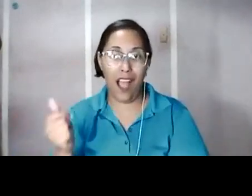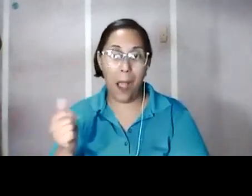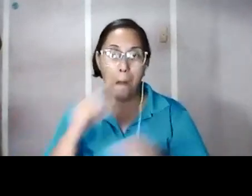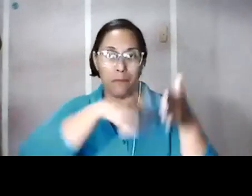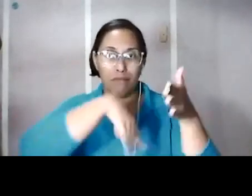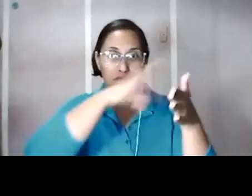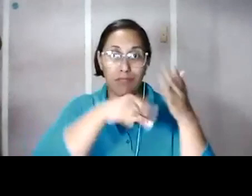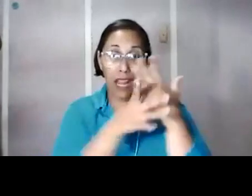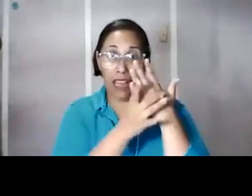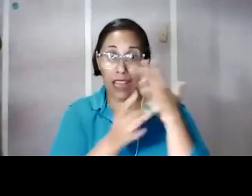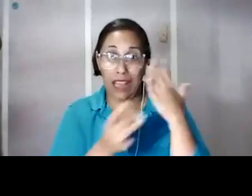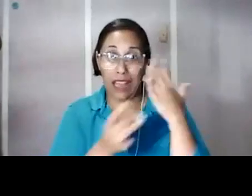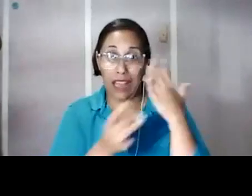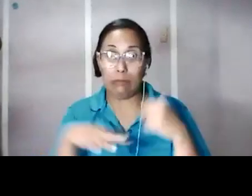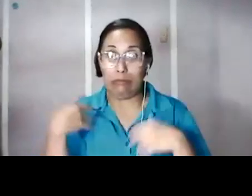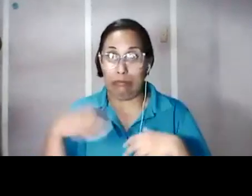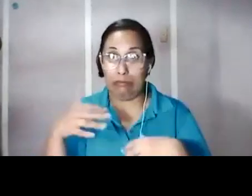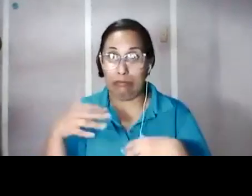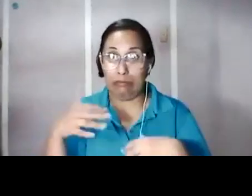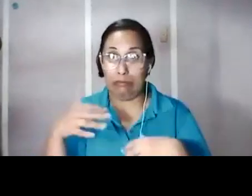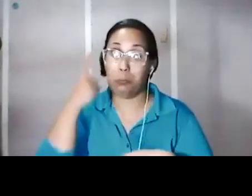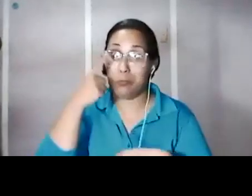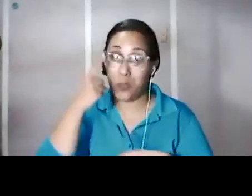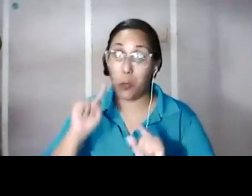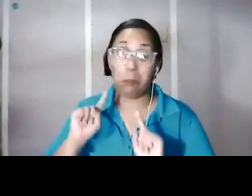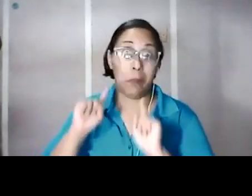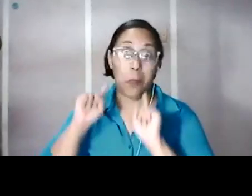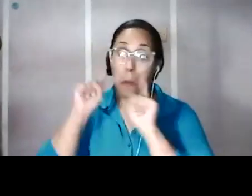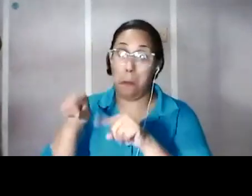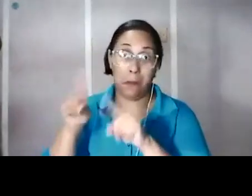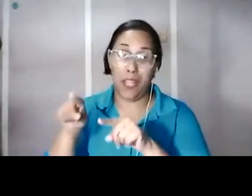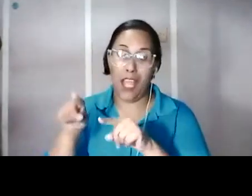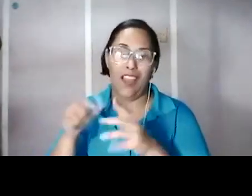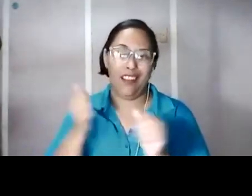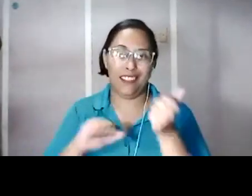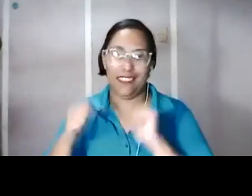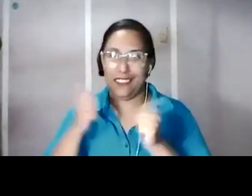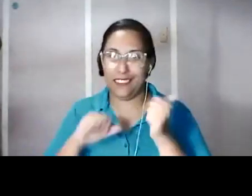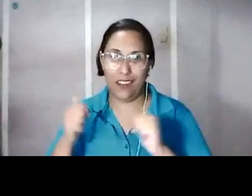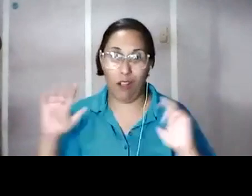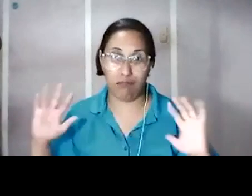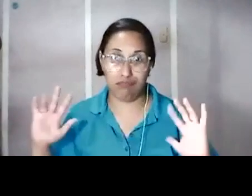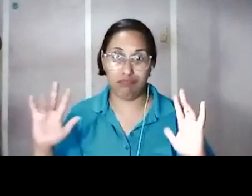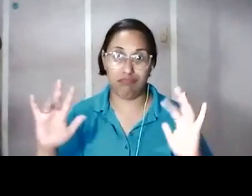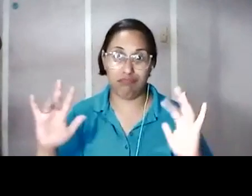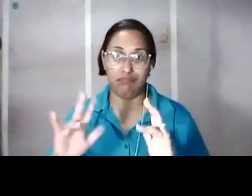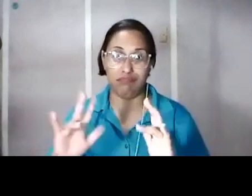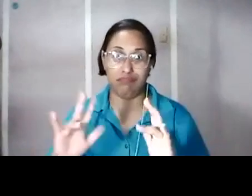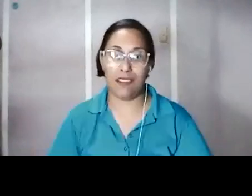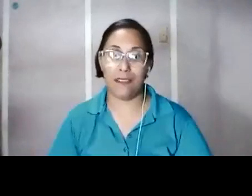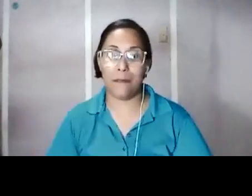Yo creo que desde esa época yo no voy a una actividad multitudinaria a San